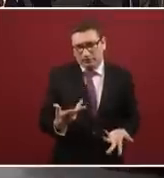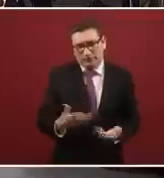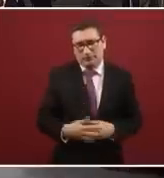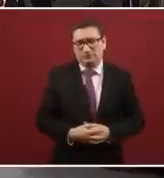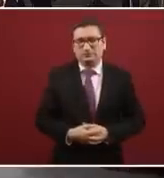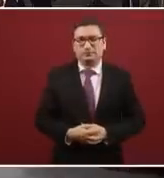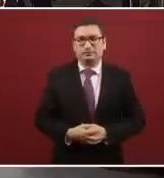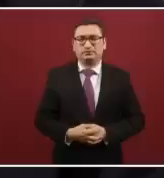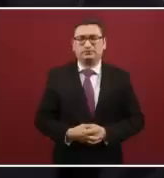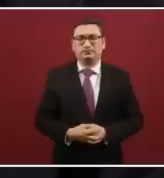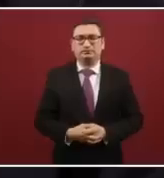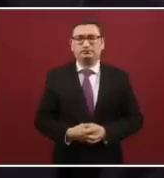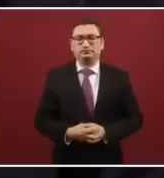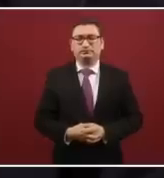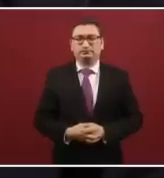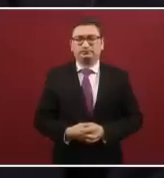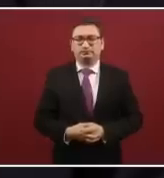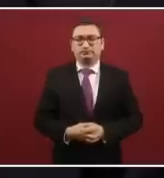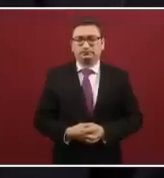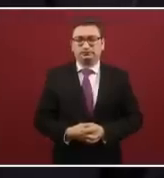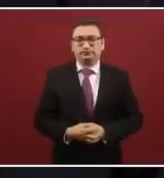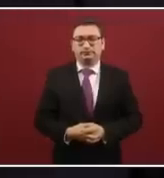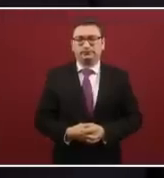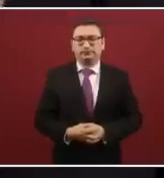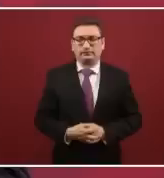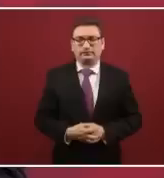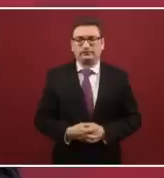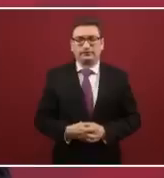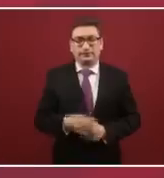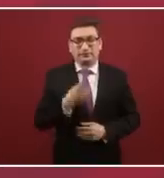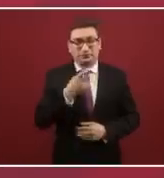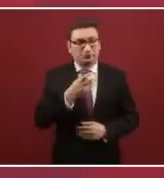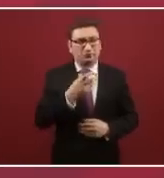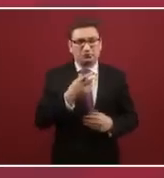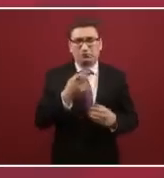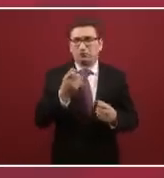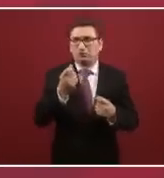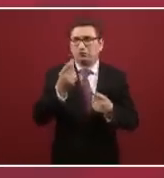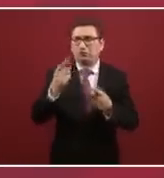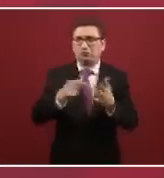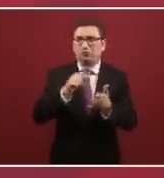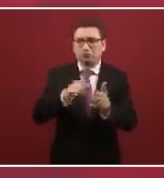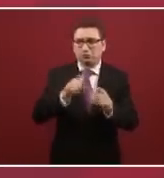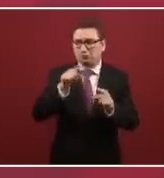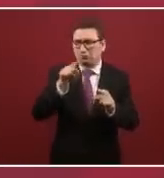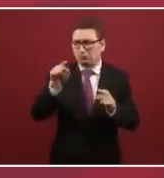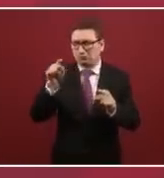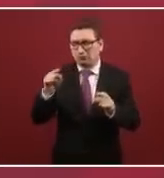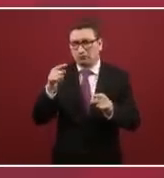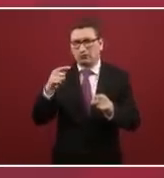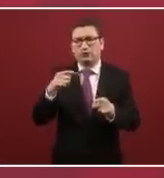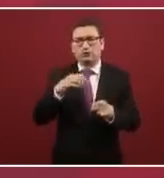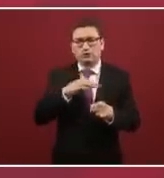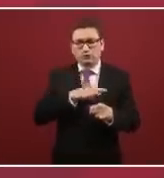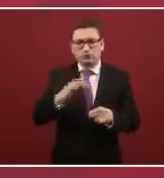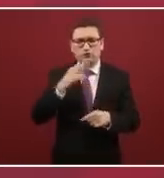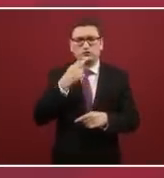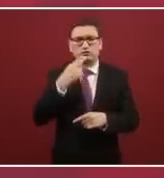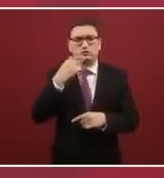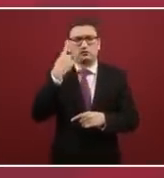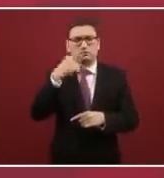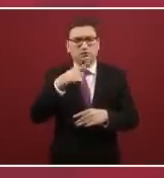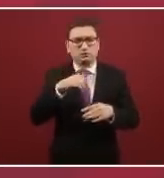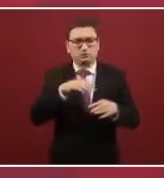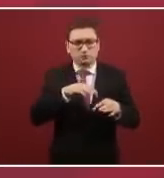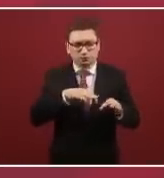histórico de México. La parte que se va a utilizar para trabajar, las